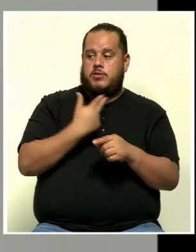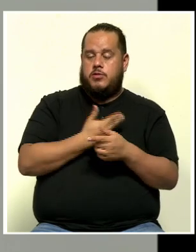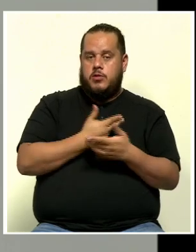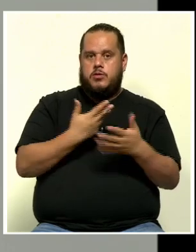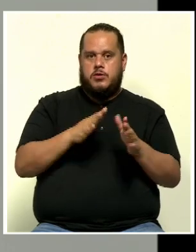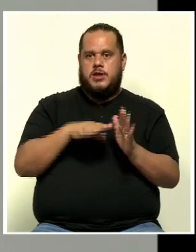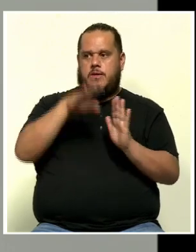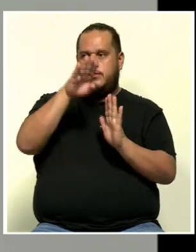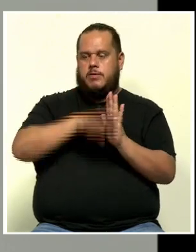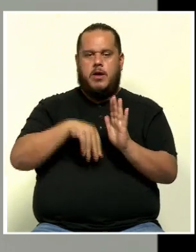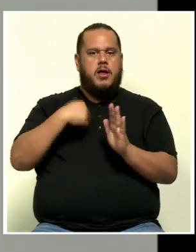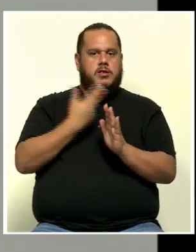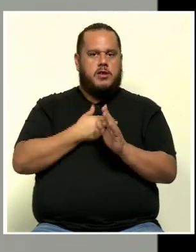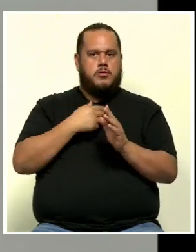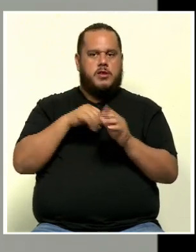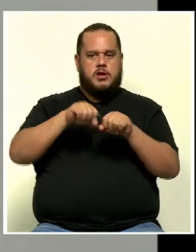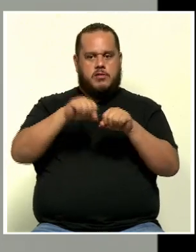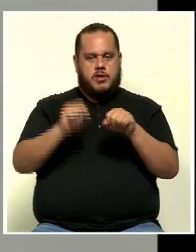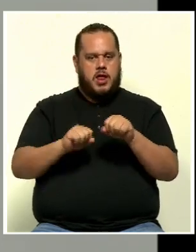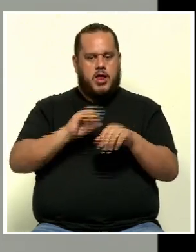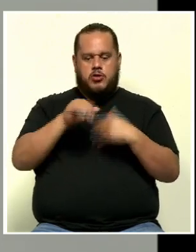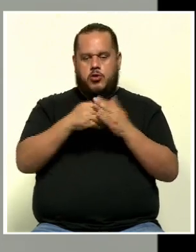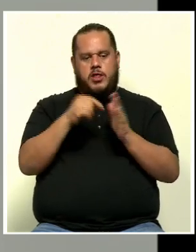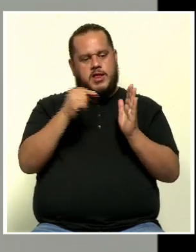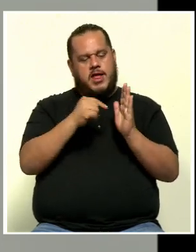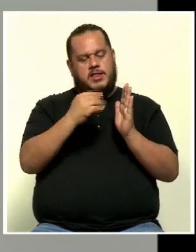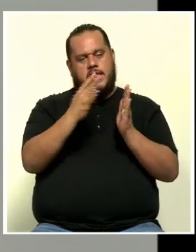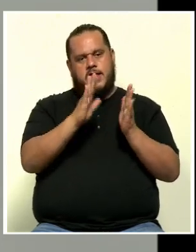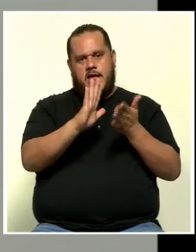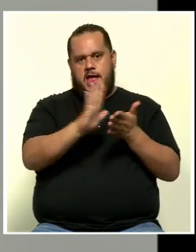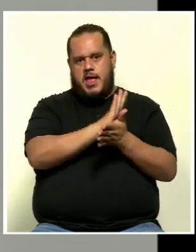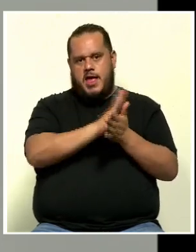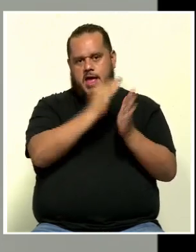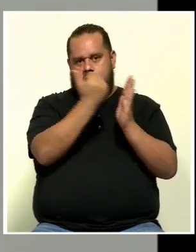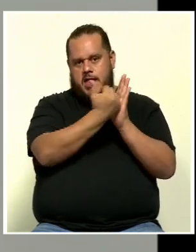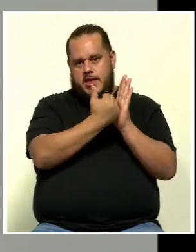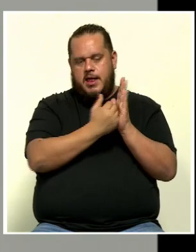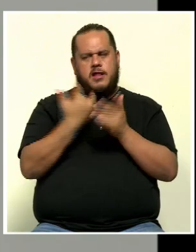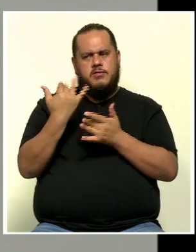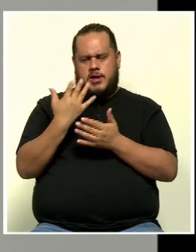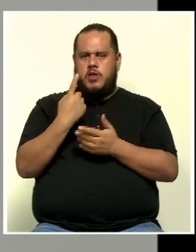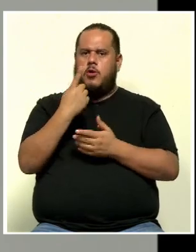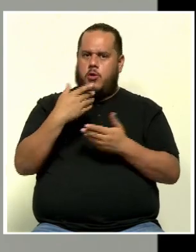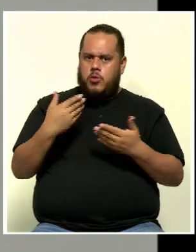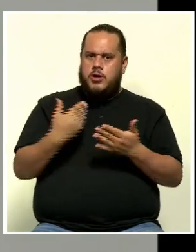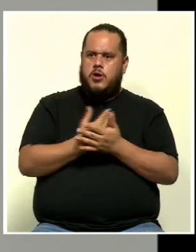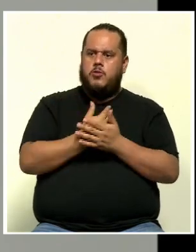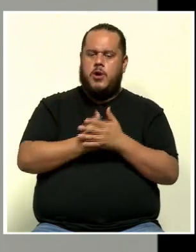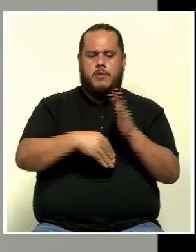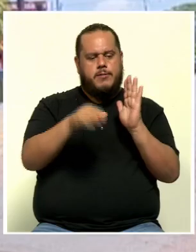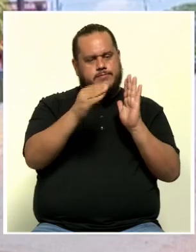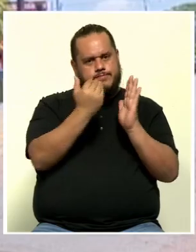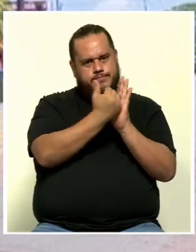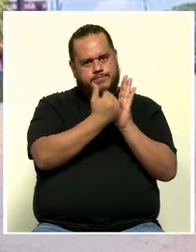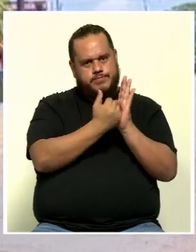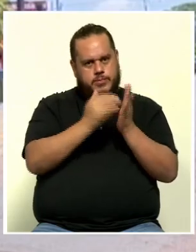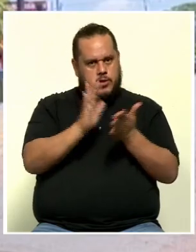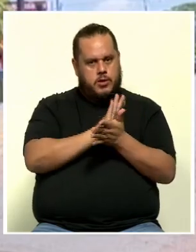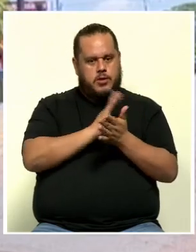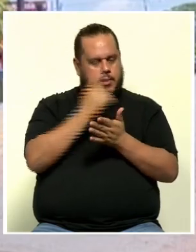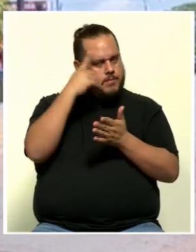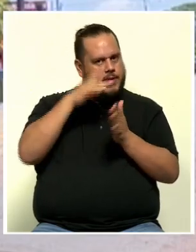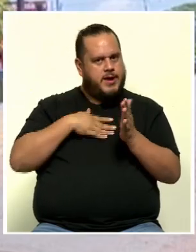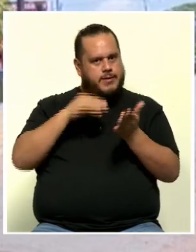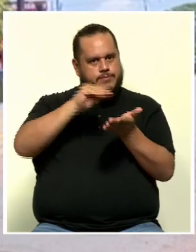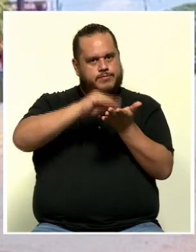baja de nuestras plataformas las mencionadas guías a espera de que haya una nueva versión que cumpla con lo que hemos requerido. El Colegio de